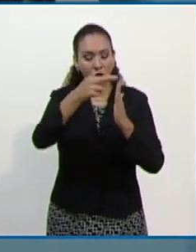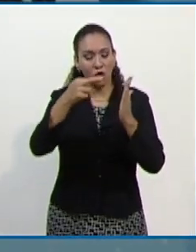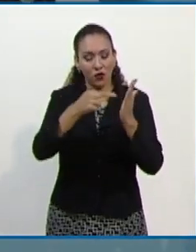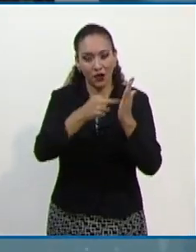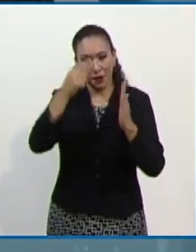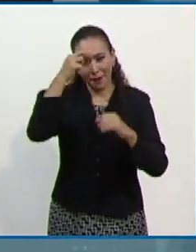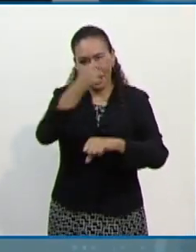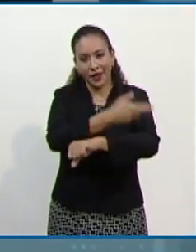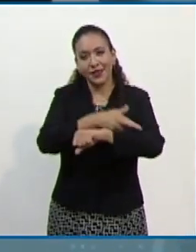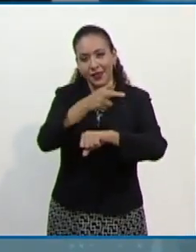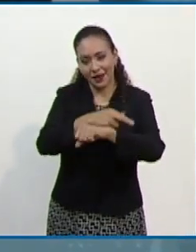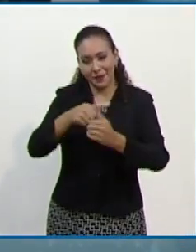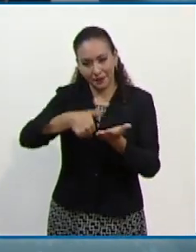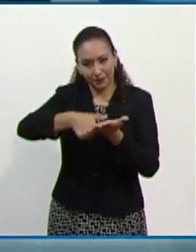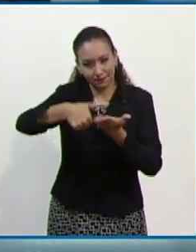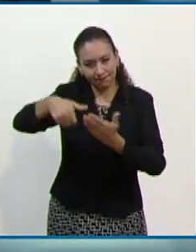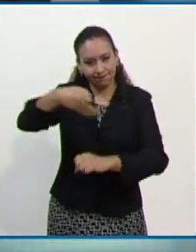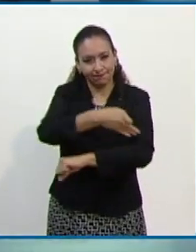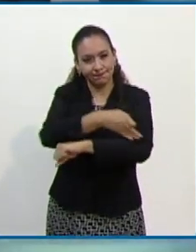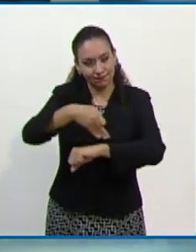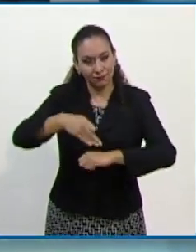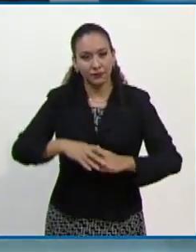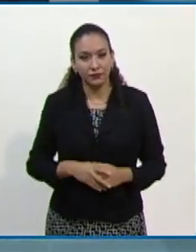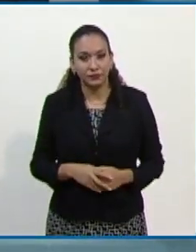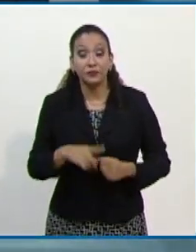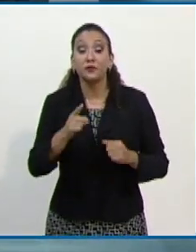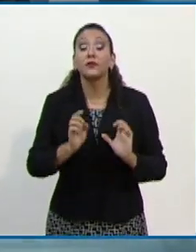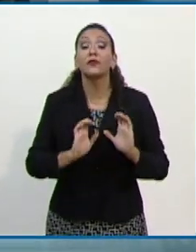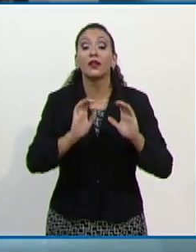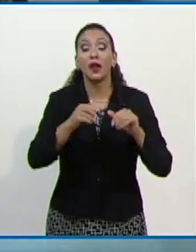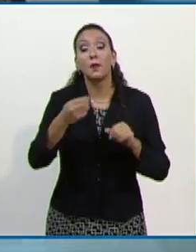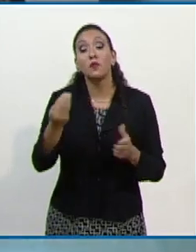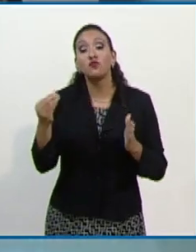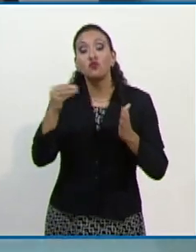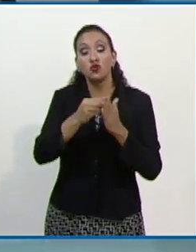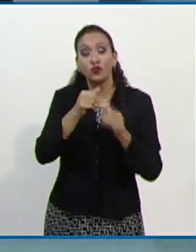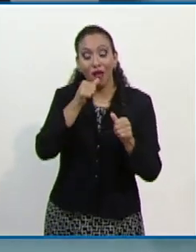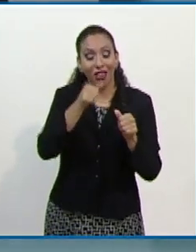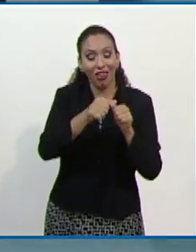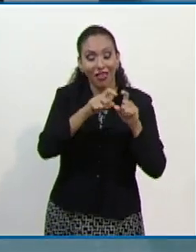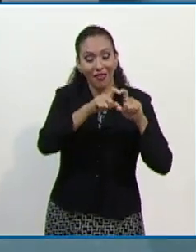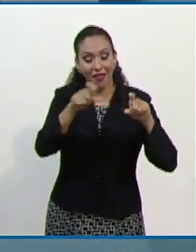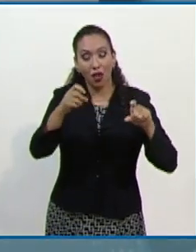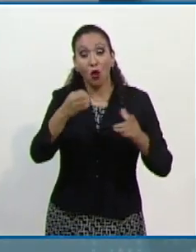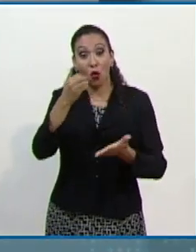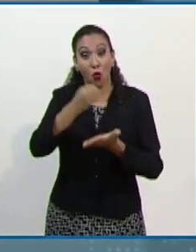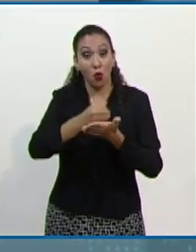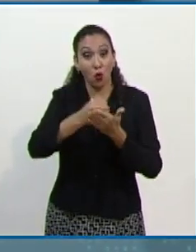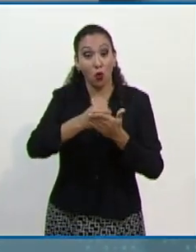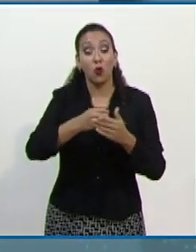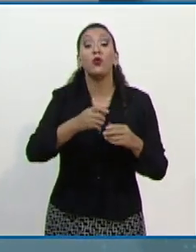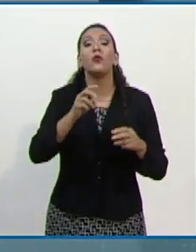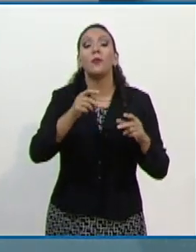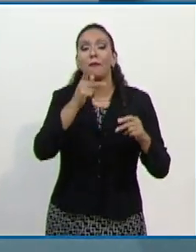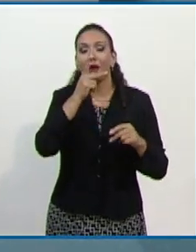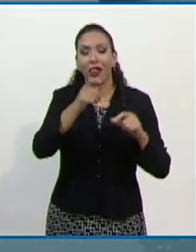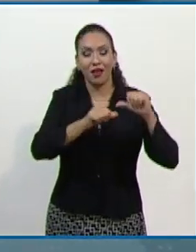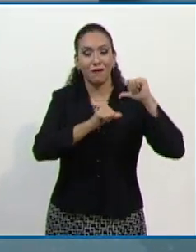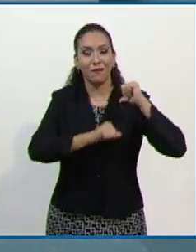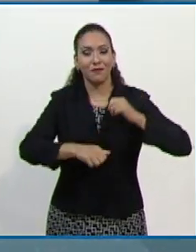de Procedimientos Civiles y Familiares e inscribió en letras de oro el nombre del Poder Judicial Capitalino